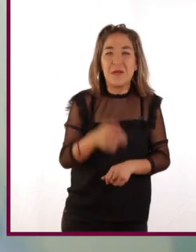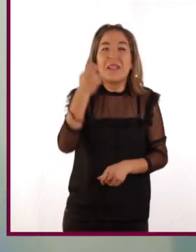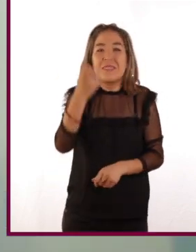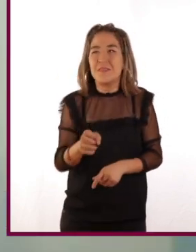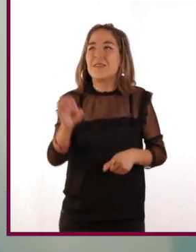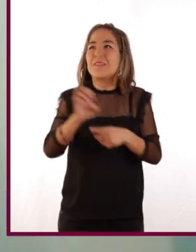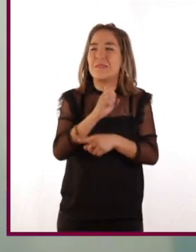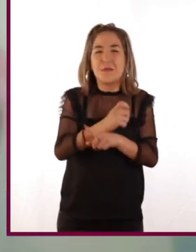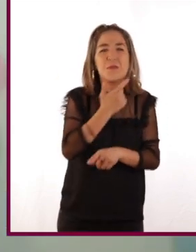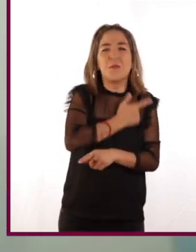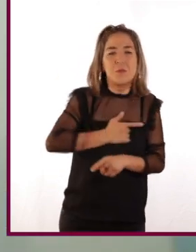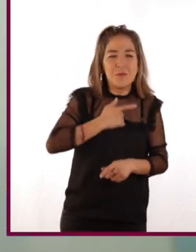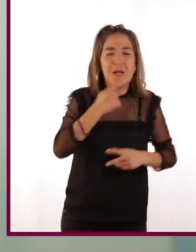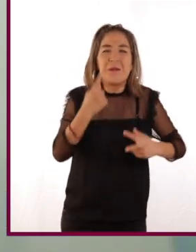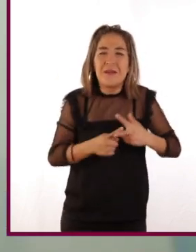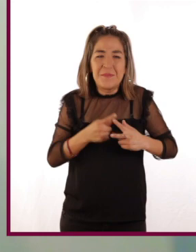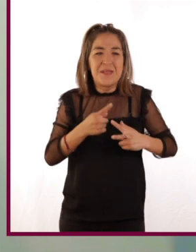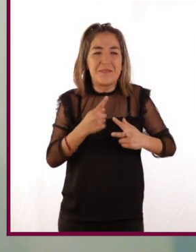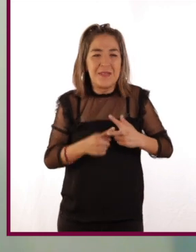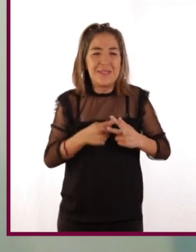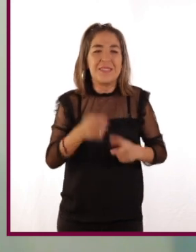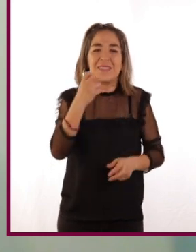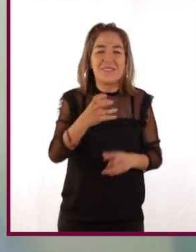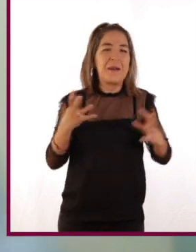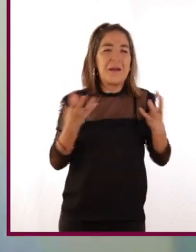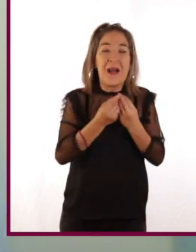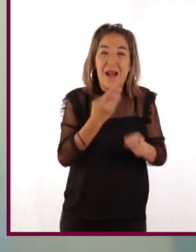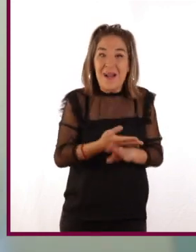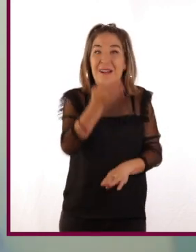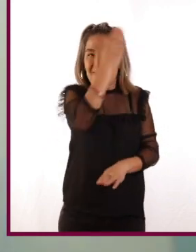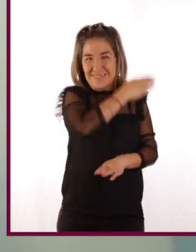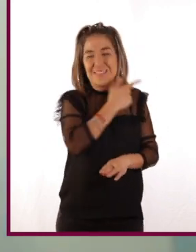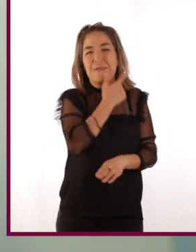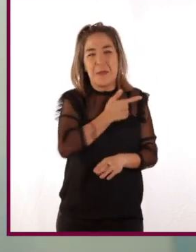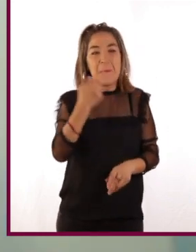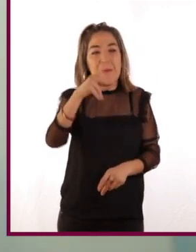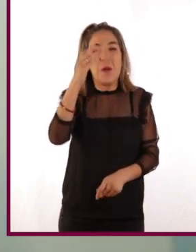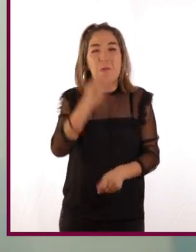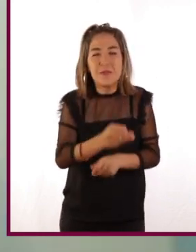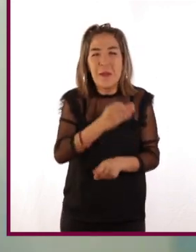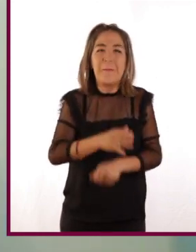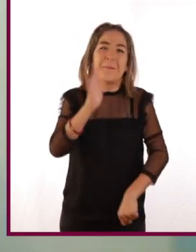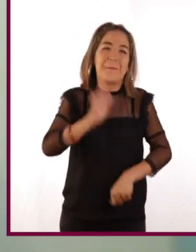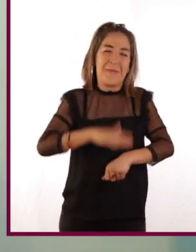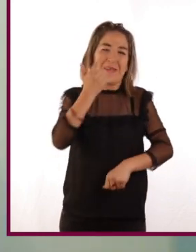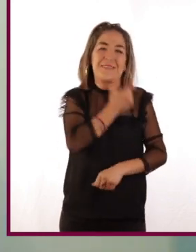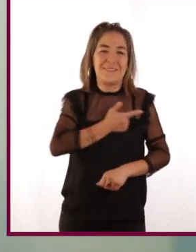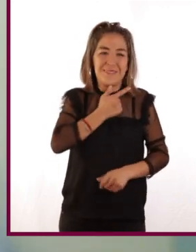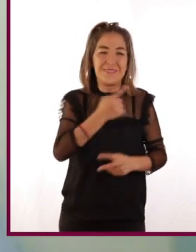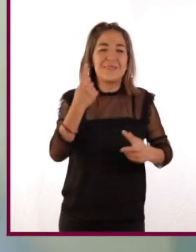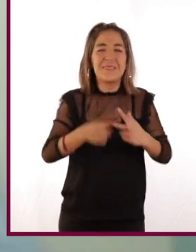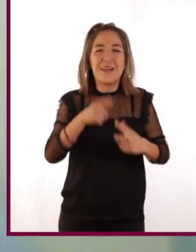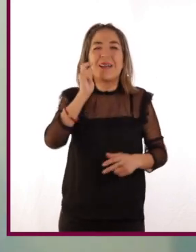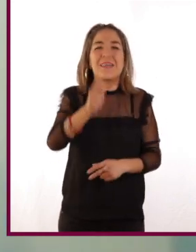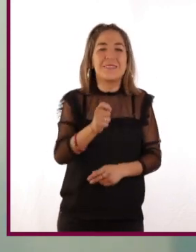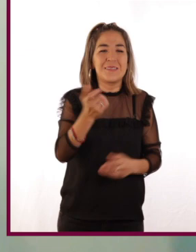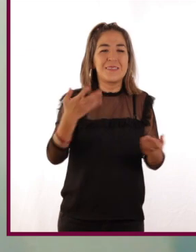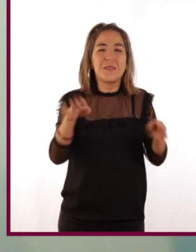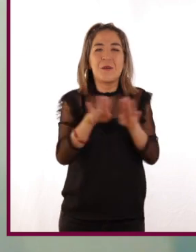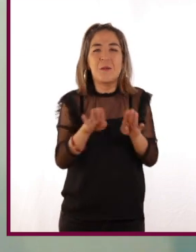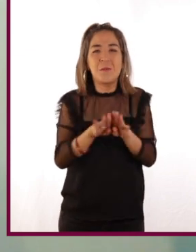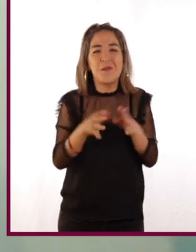así. Entonces me fueron gustando las matemáticas, que bueno, desde antes me gustaban, pero mucho más la parte matemáticas, que no